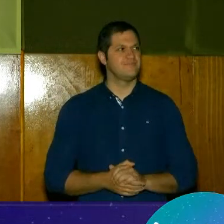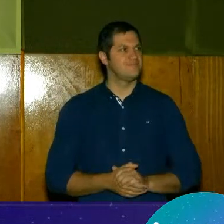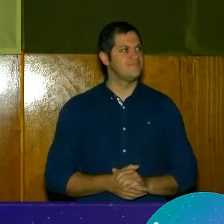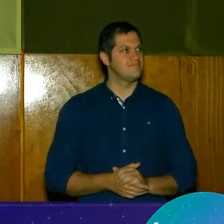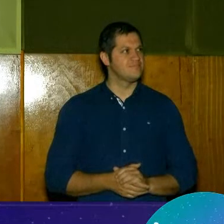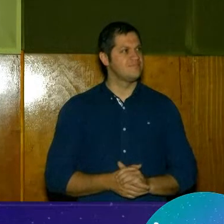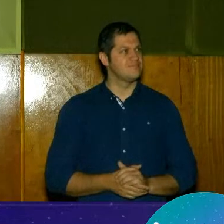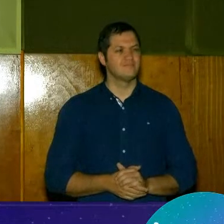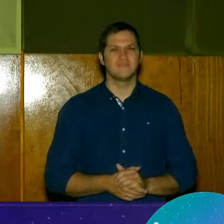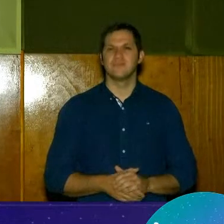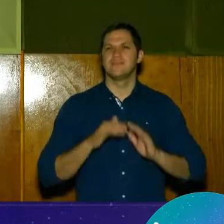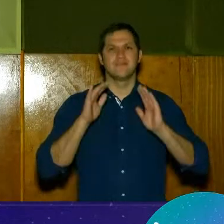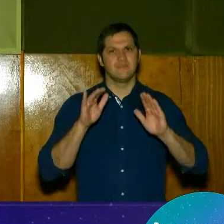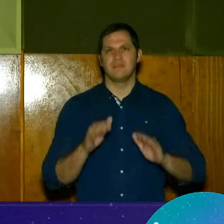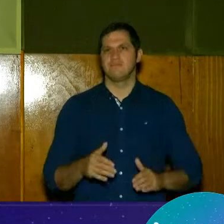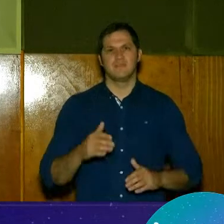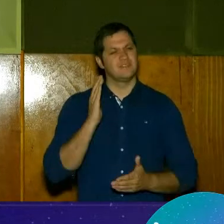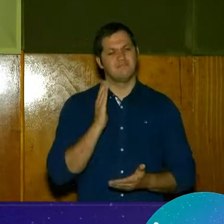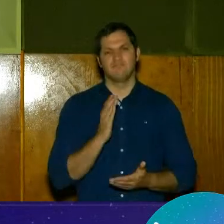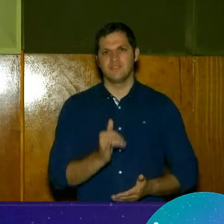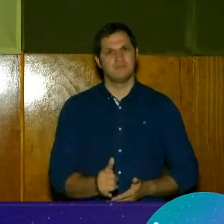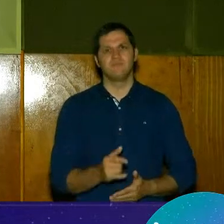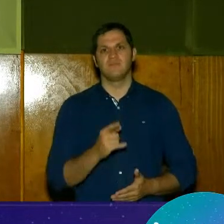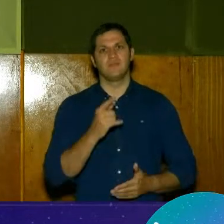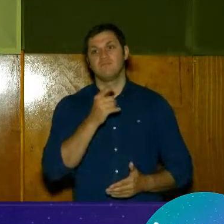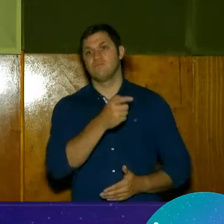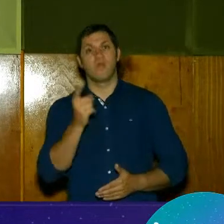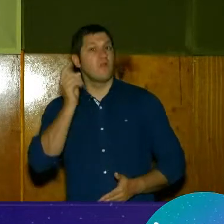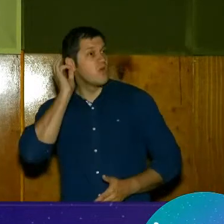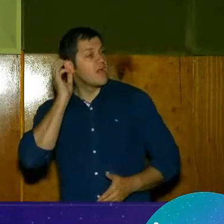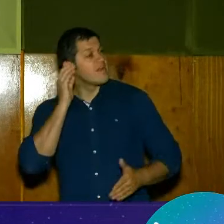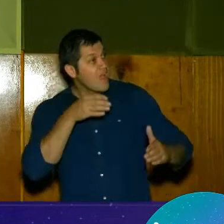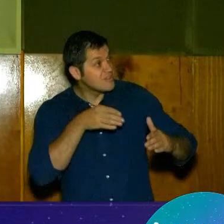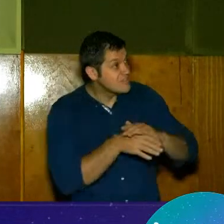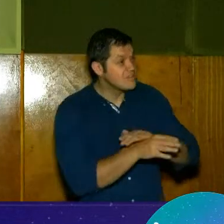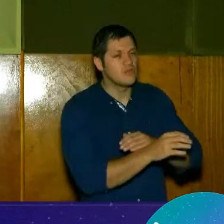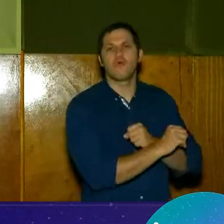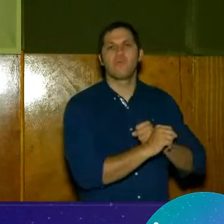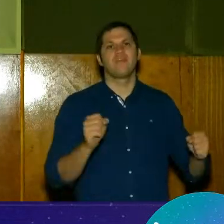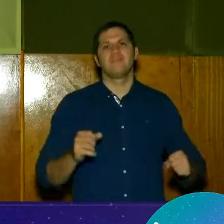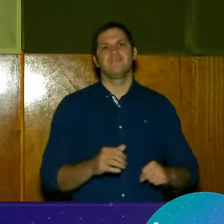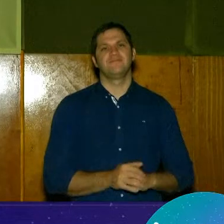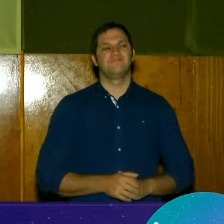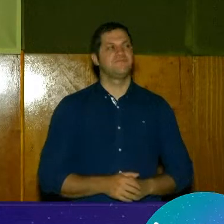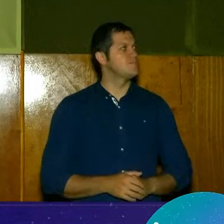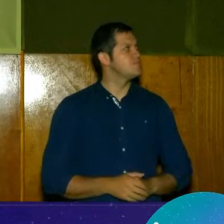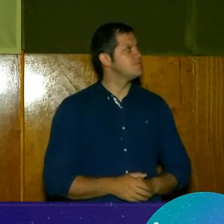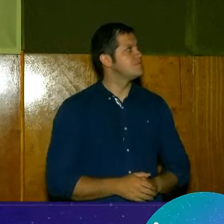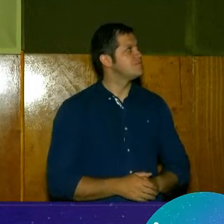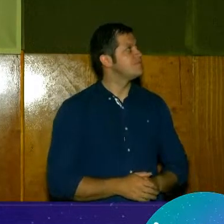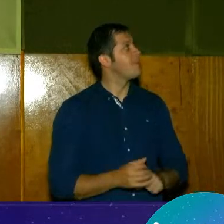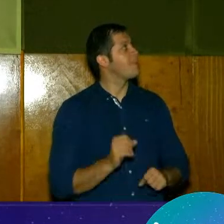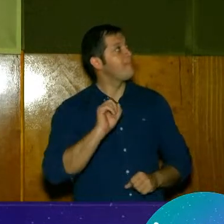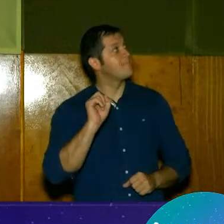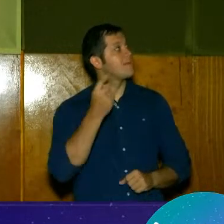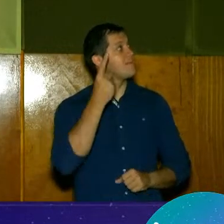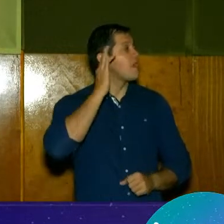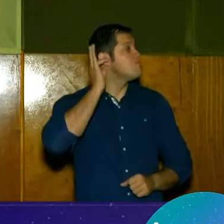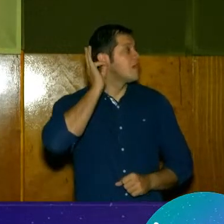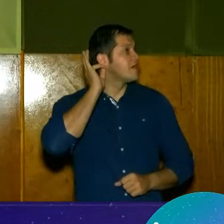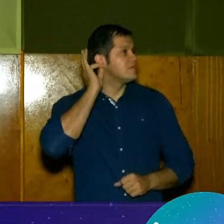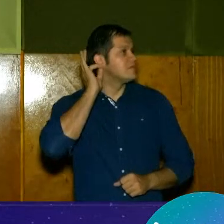por supuesto que no pero les permitió dedicarse a la ciencia que era lo que muchas de ellas querían hacer y no podían hacer